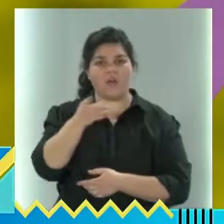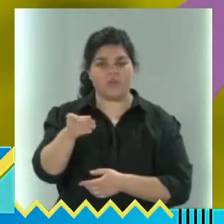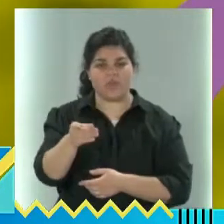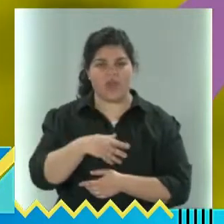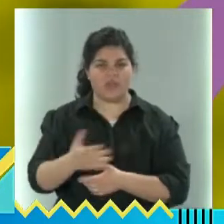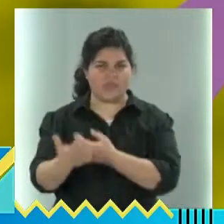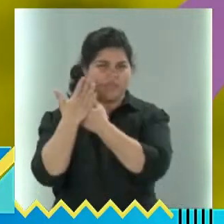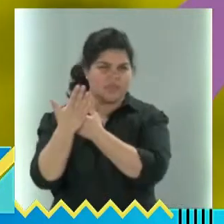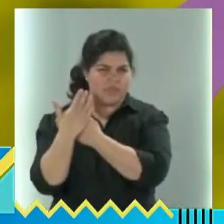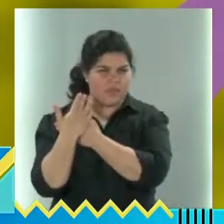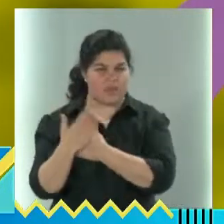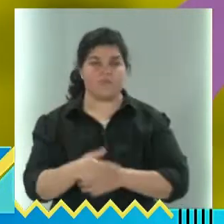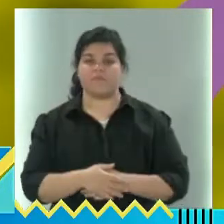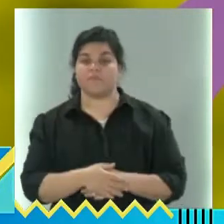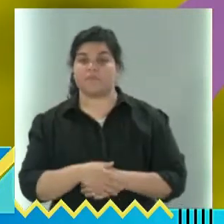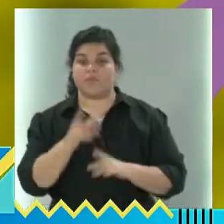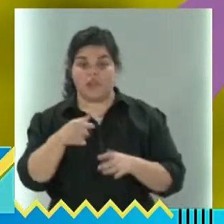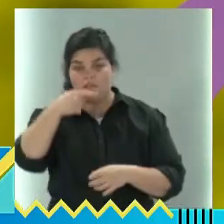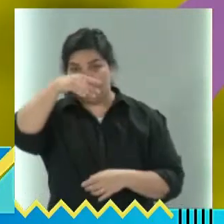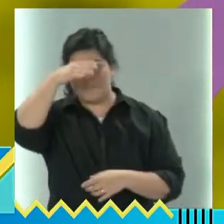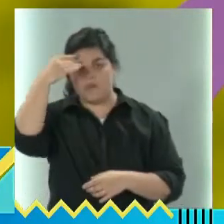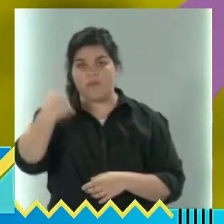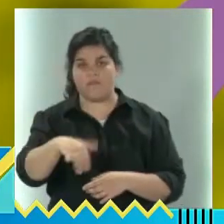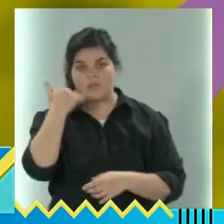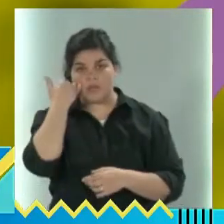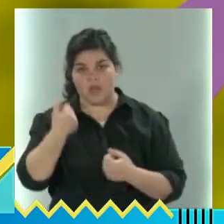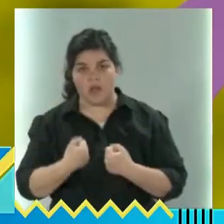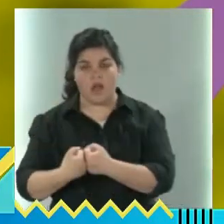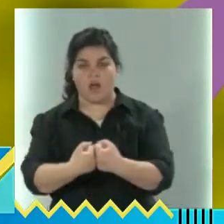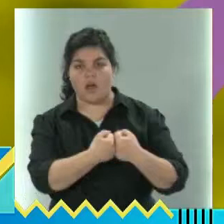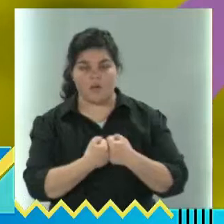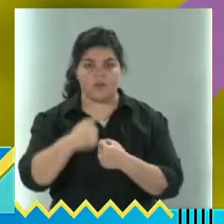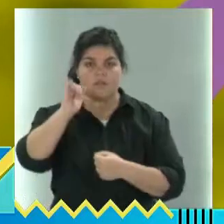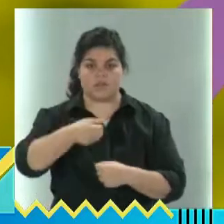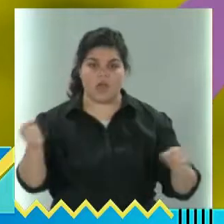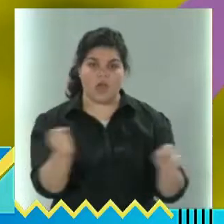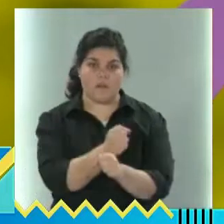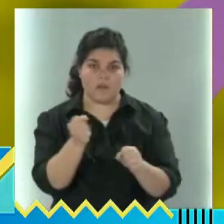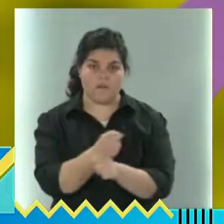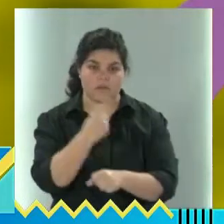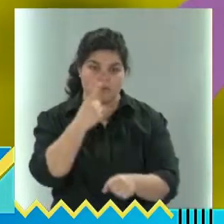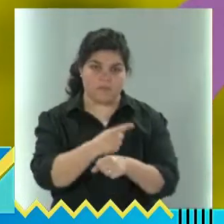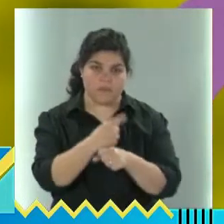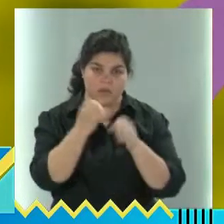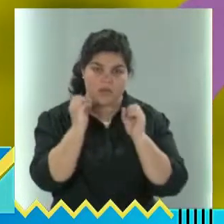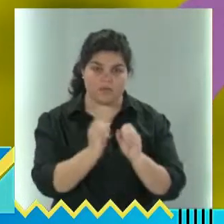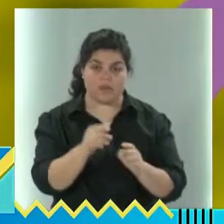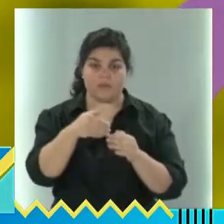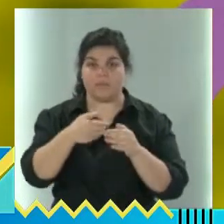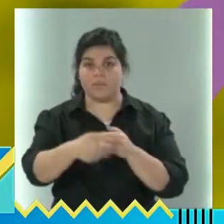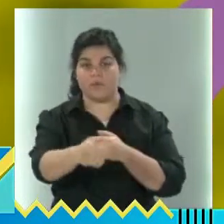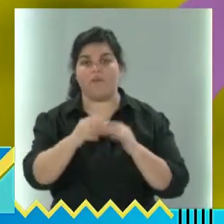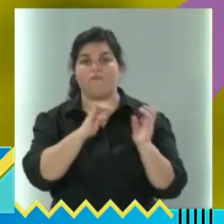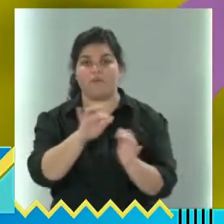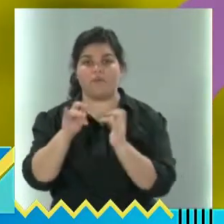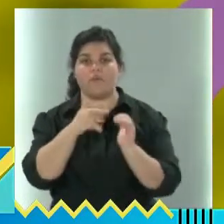¿sí? Bueno, finalmente se consigue por unanimidad entonces esta sanción inicial y a partir de allí entonces la discusión que se vendrá en